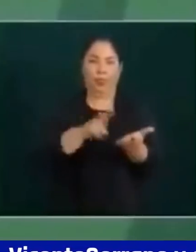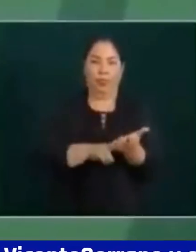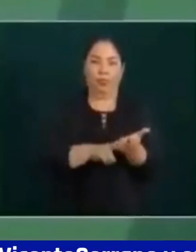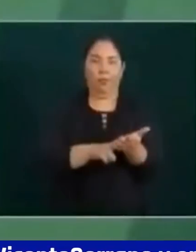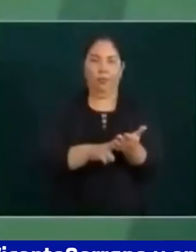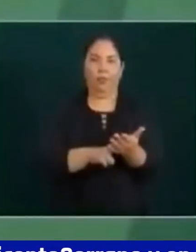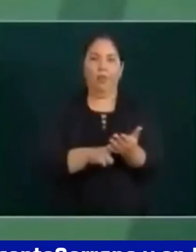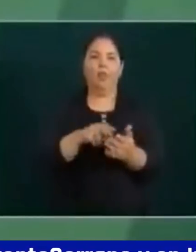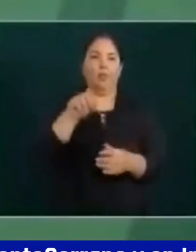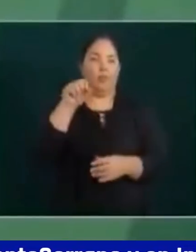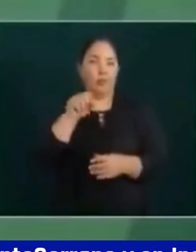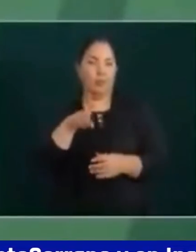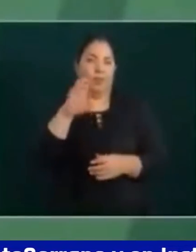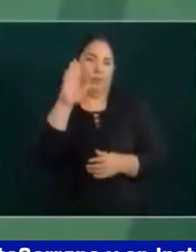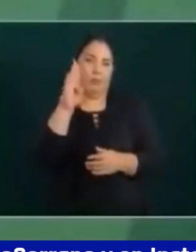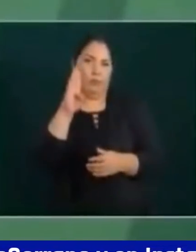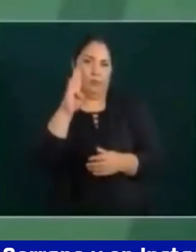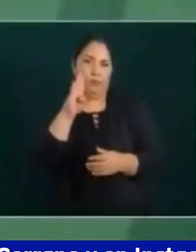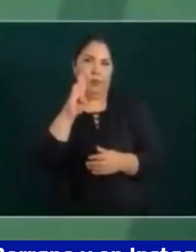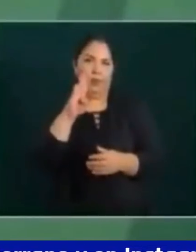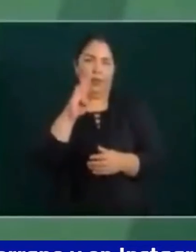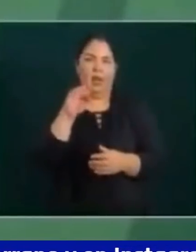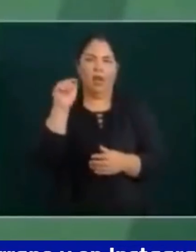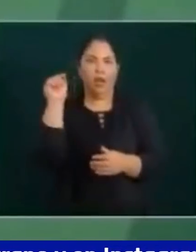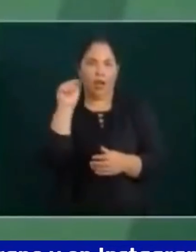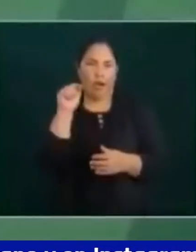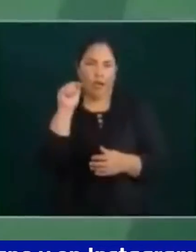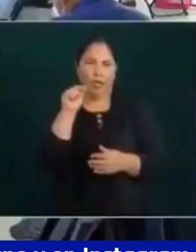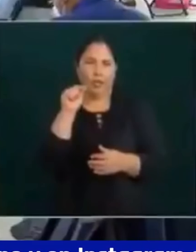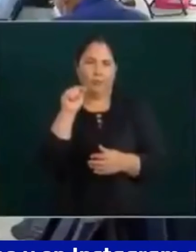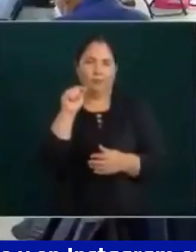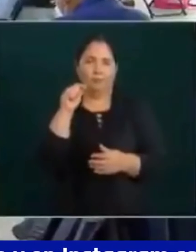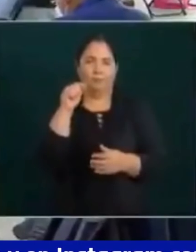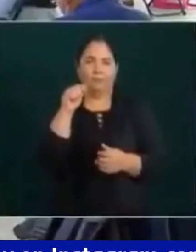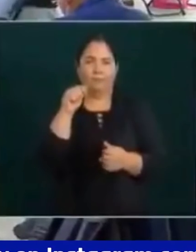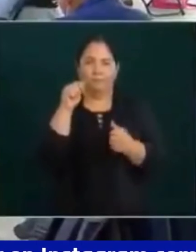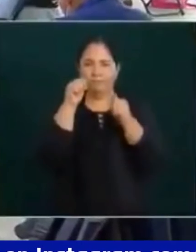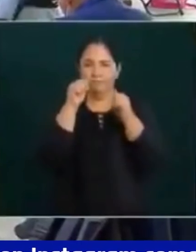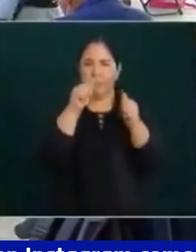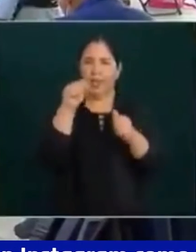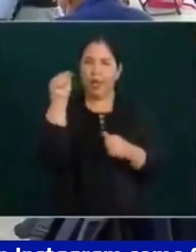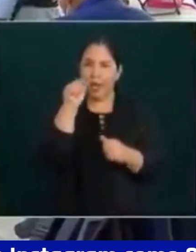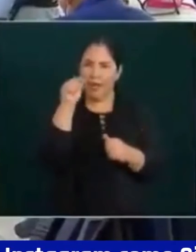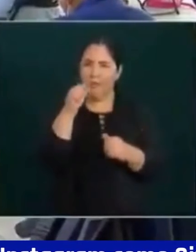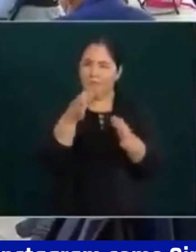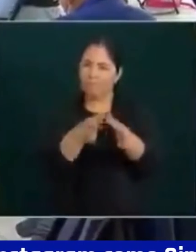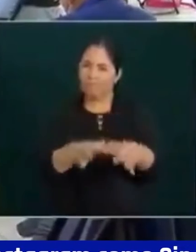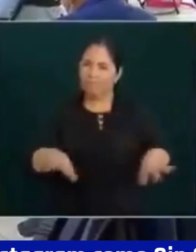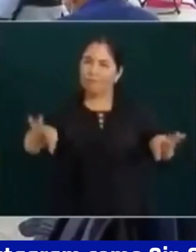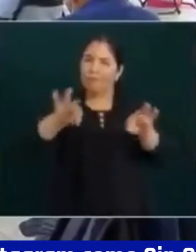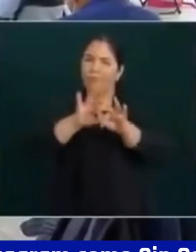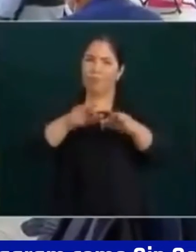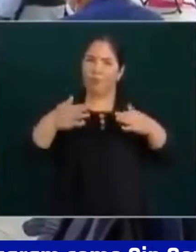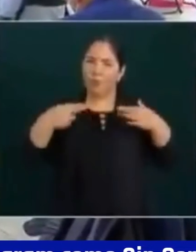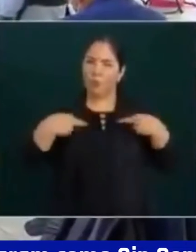También en Badiraguato, fíjense qué importante y qué humano,